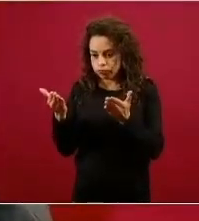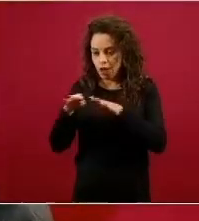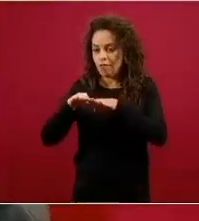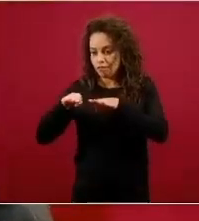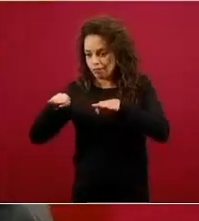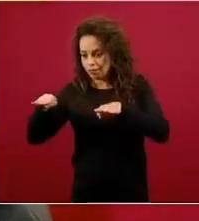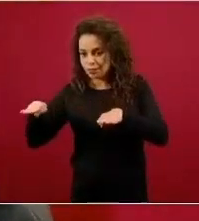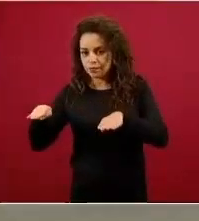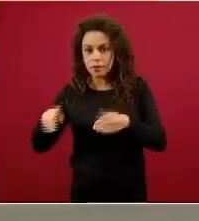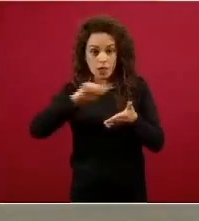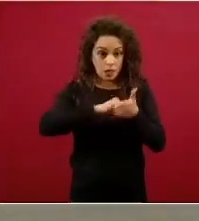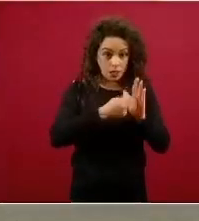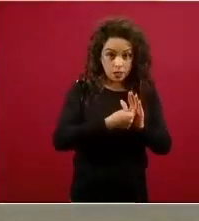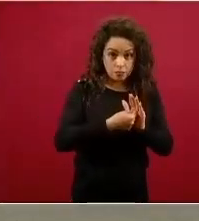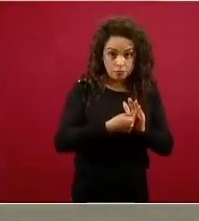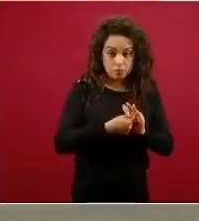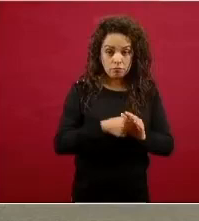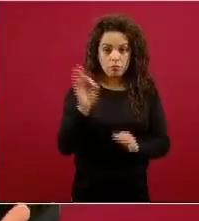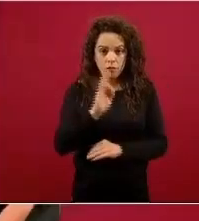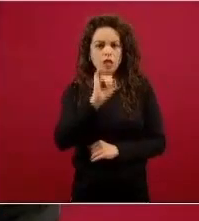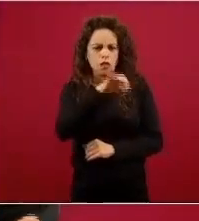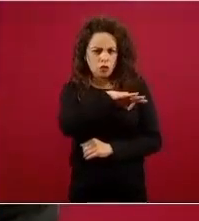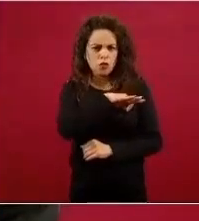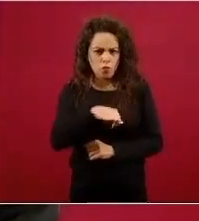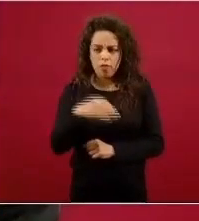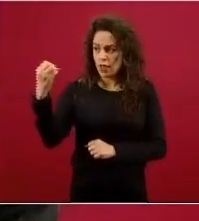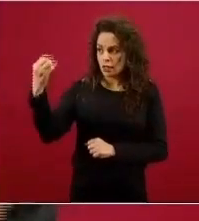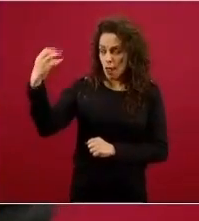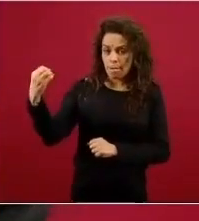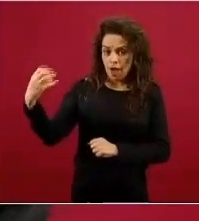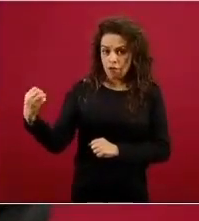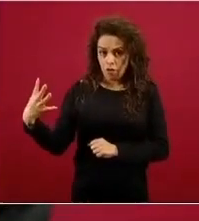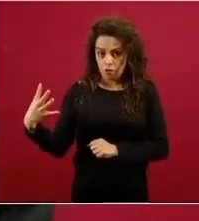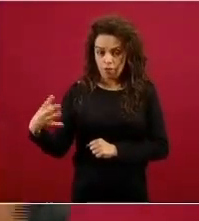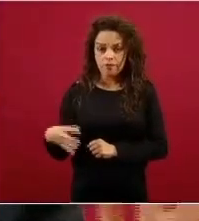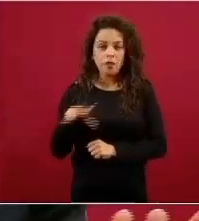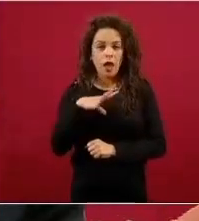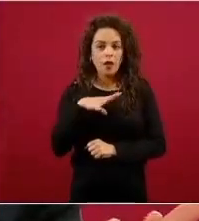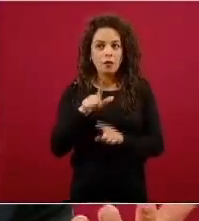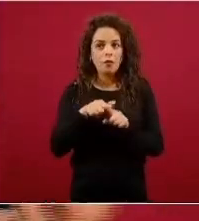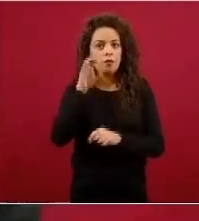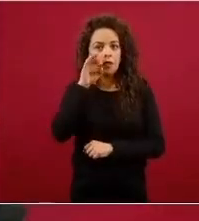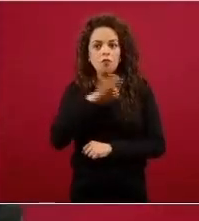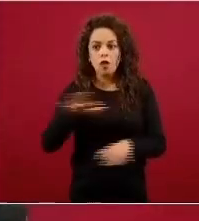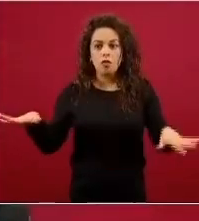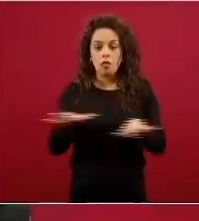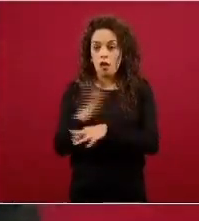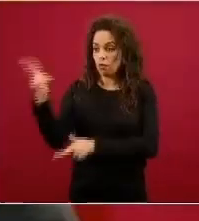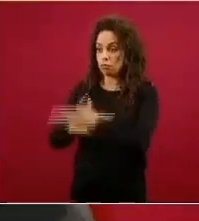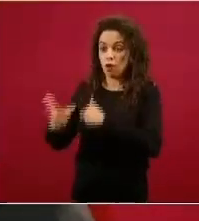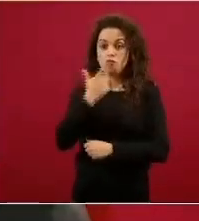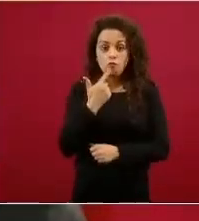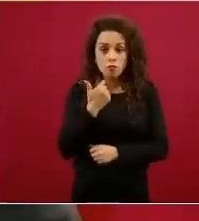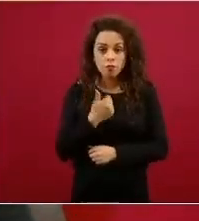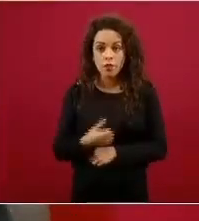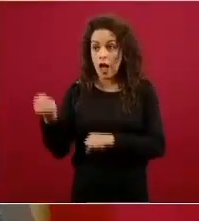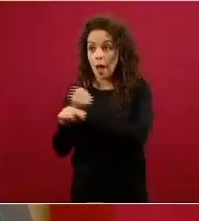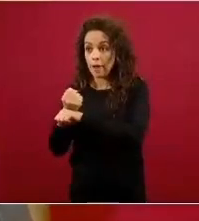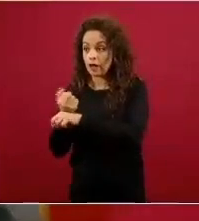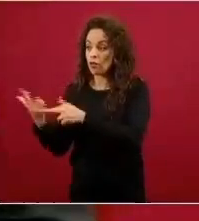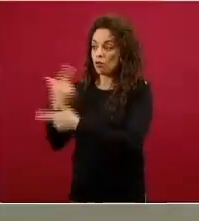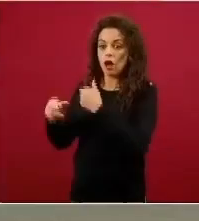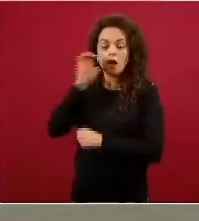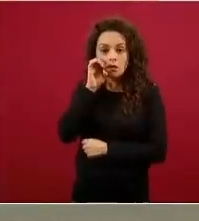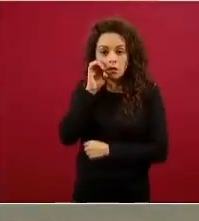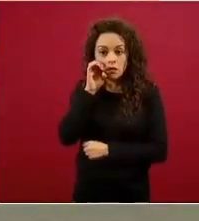Técnicamente, claro que puede ocurrir que un semáforo de riesgo COVID, que estaba en naranja, ahora pase a rojo, que uno que estaba en amarillo pase a naranja, incluso que uno que